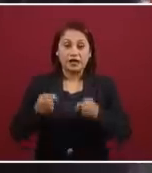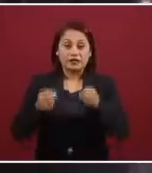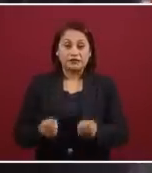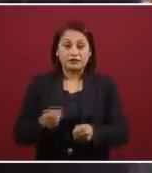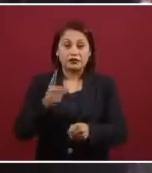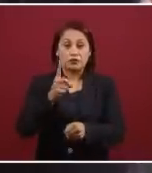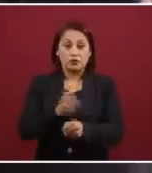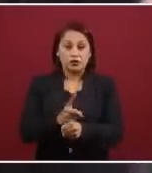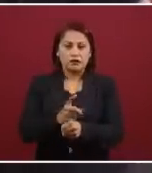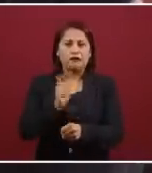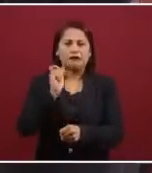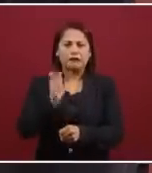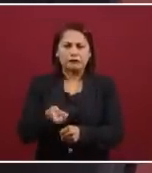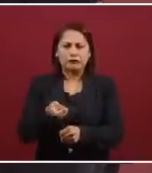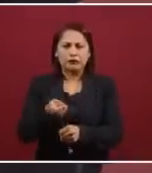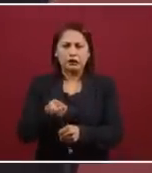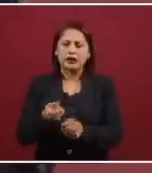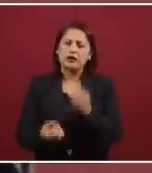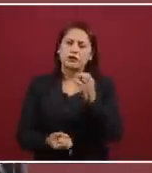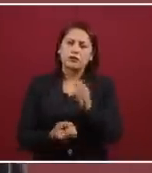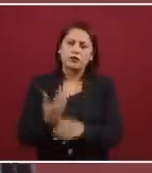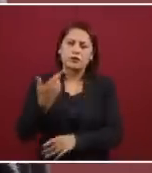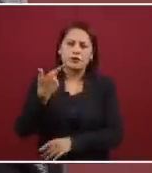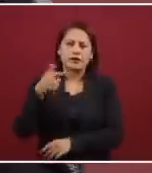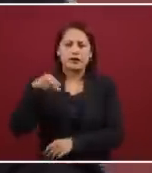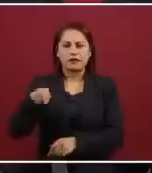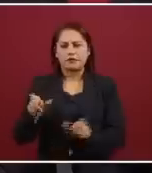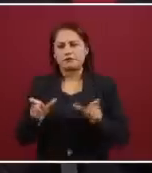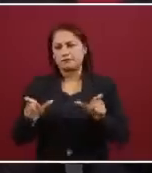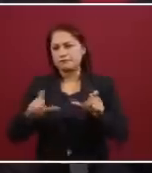Nacional. Tercer eslabón,